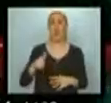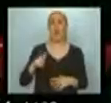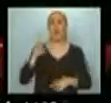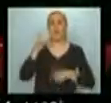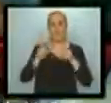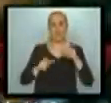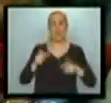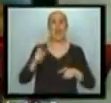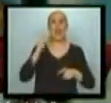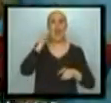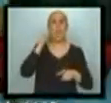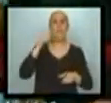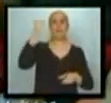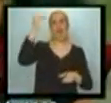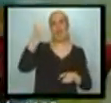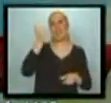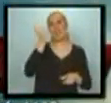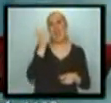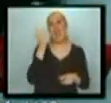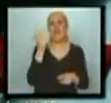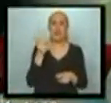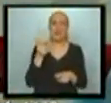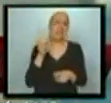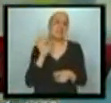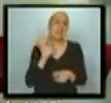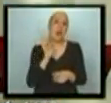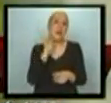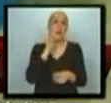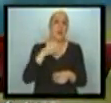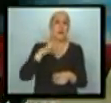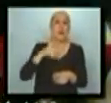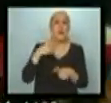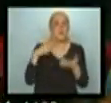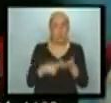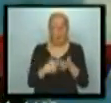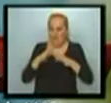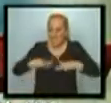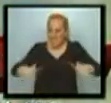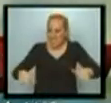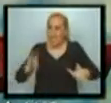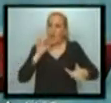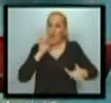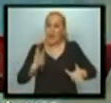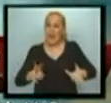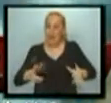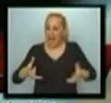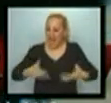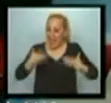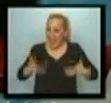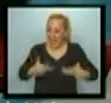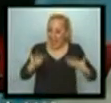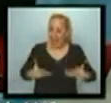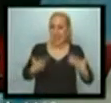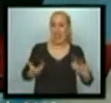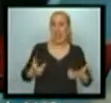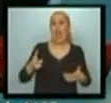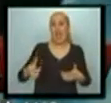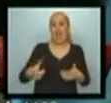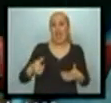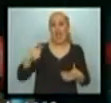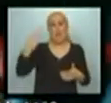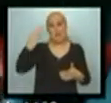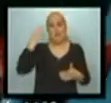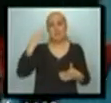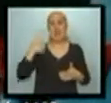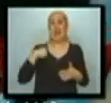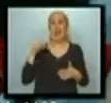tiene que ver con el fútbol, pero los niños, los adolescentes, ver esa alegría, el hecho de estar pensando, recién veía con un